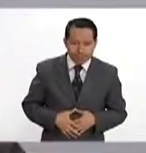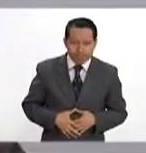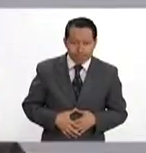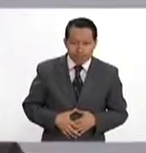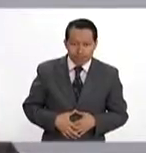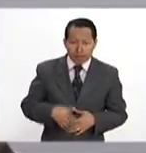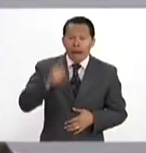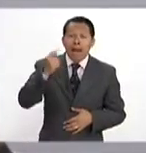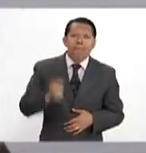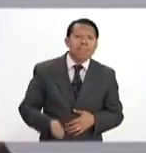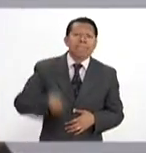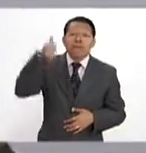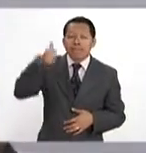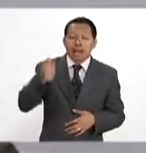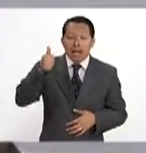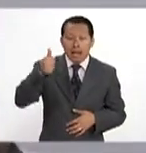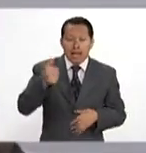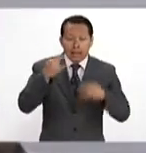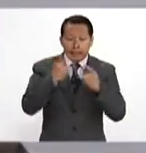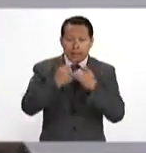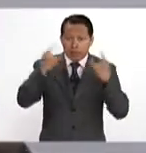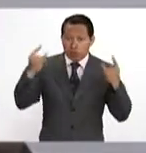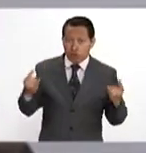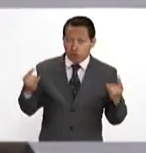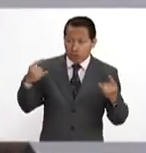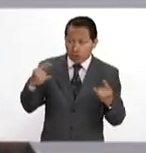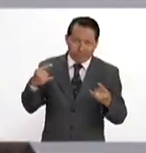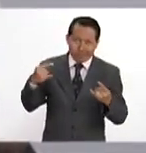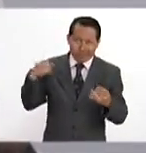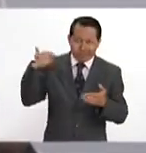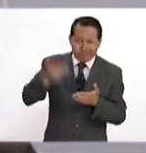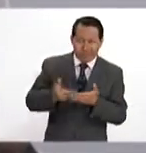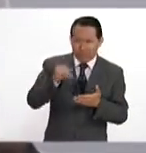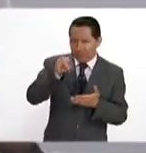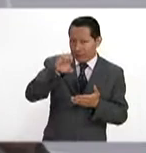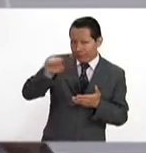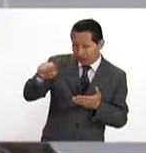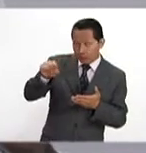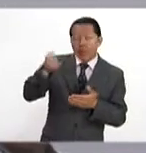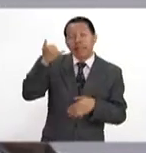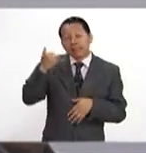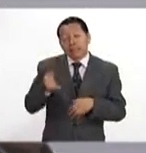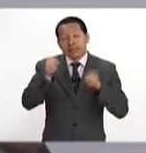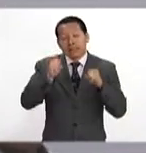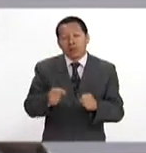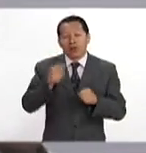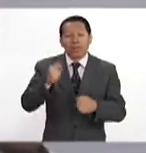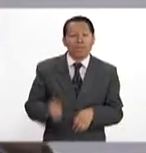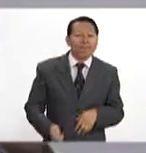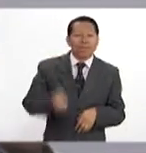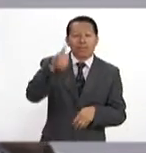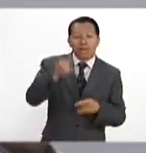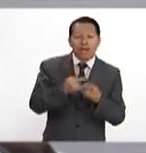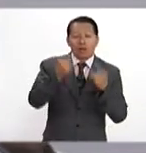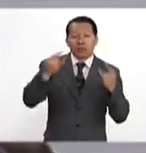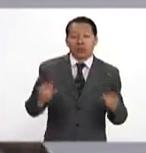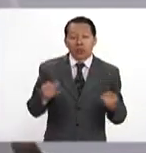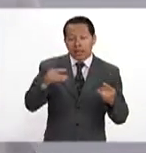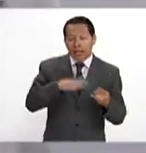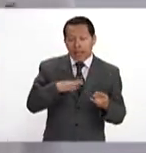La primera vez en la historia del IMSS y seguramente la primera vez en la historia del